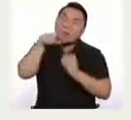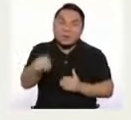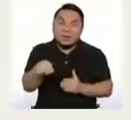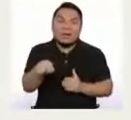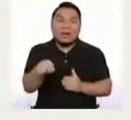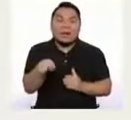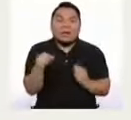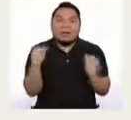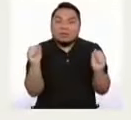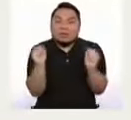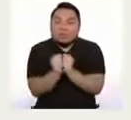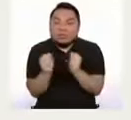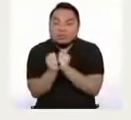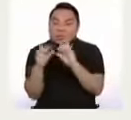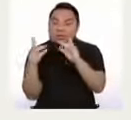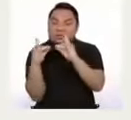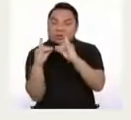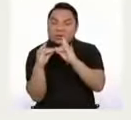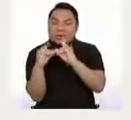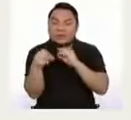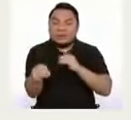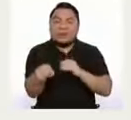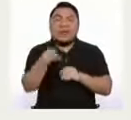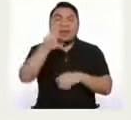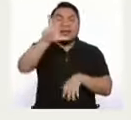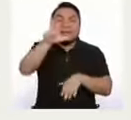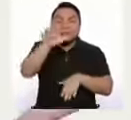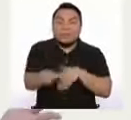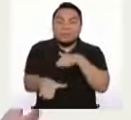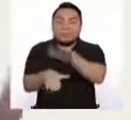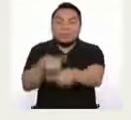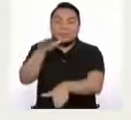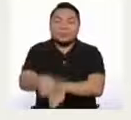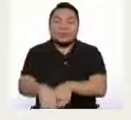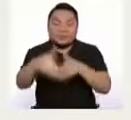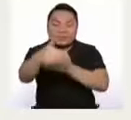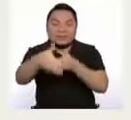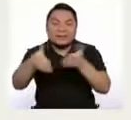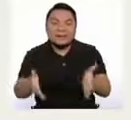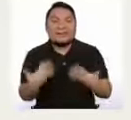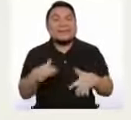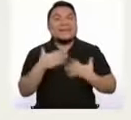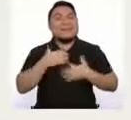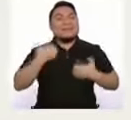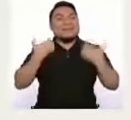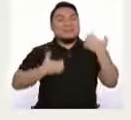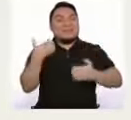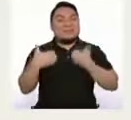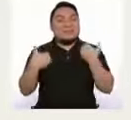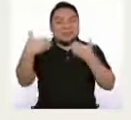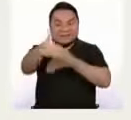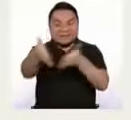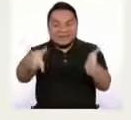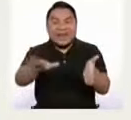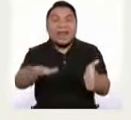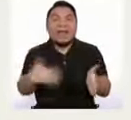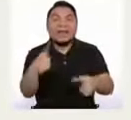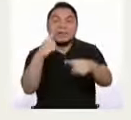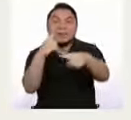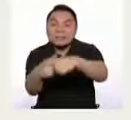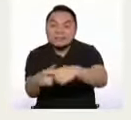lado de la cama, y luego dar tres pasos al velador. ¡Qué emocionante! En el velador hay una